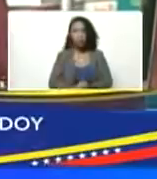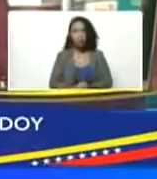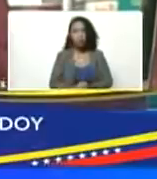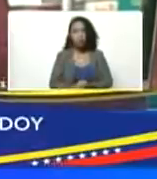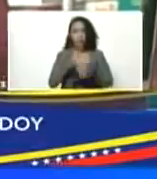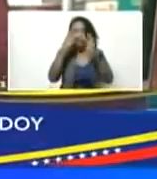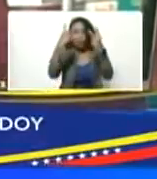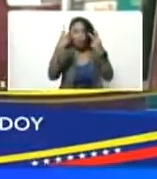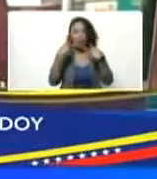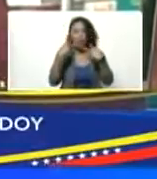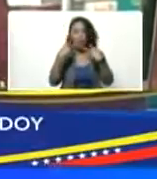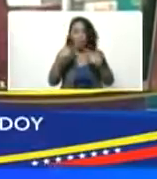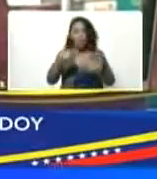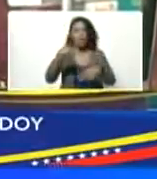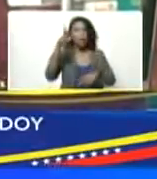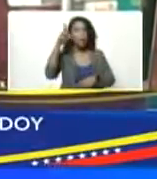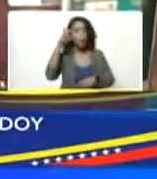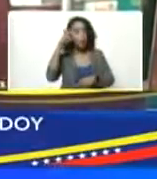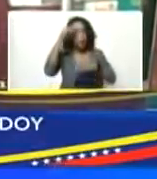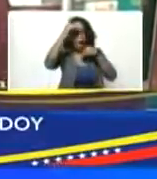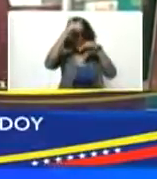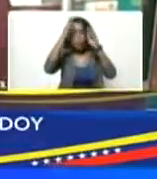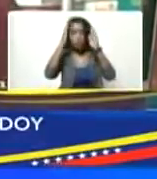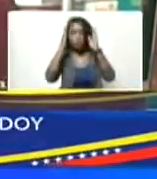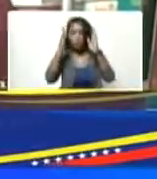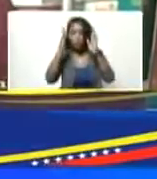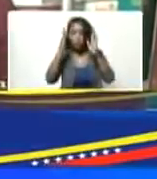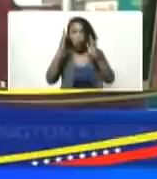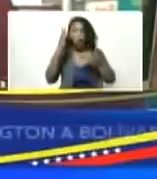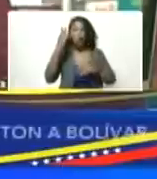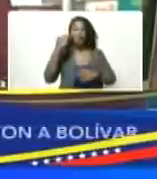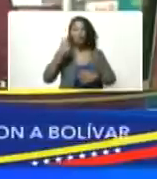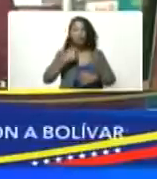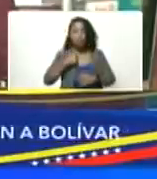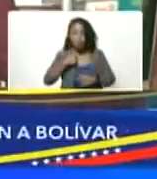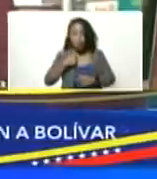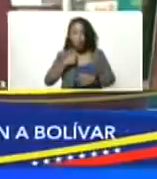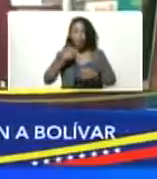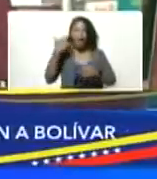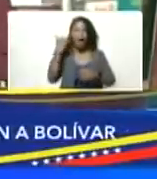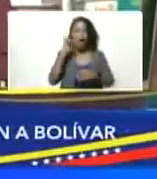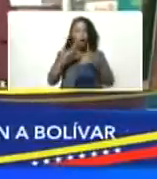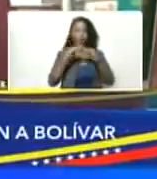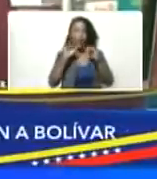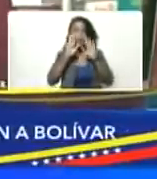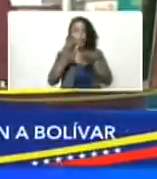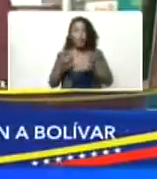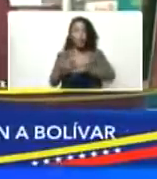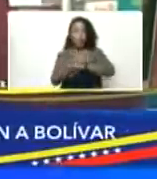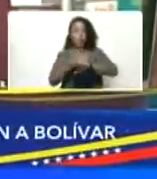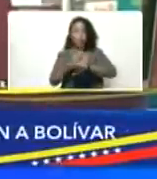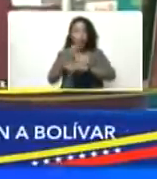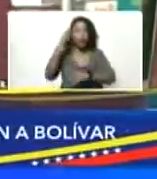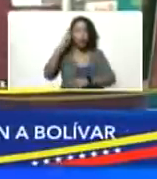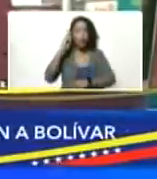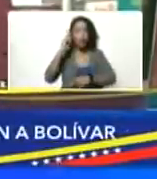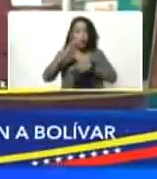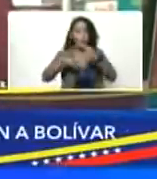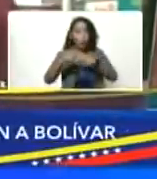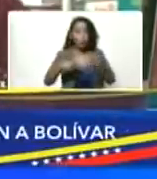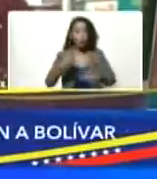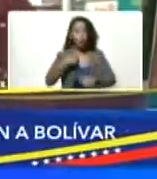me veis, que me escuchan. Cuenten con todo el apoyo del gobierno revolucionario que